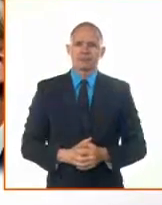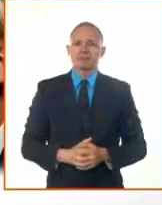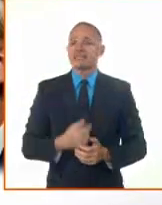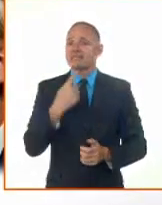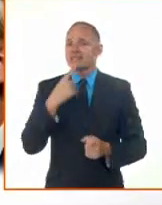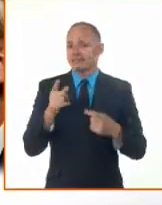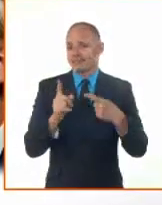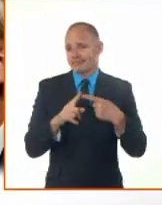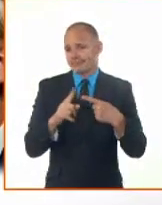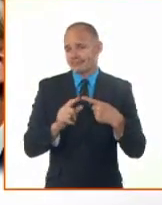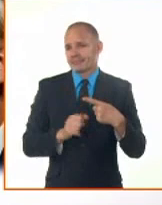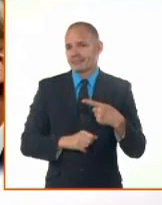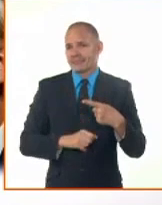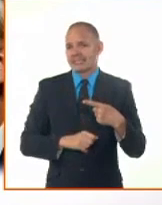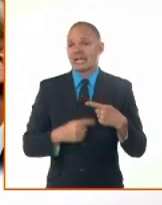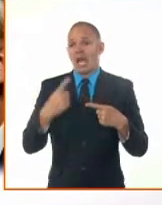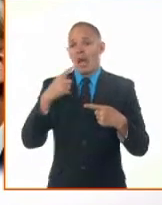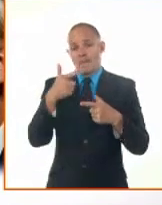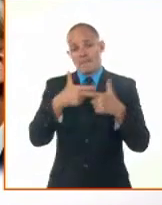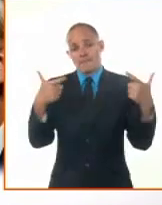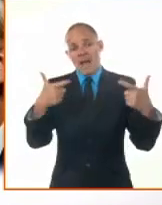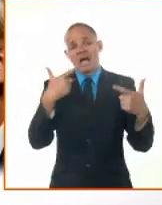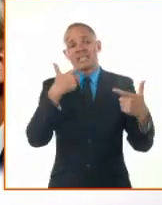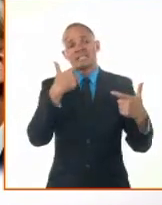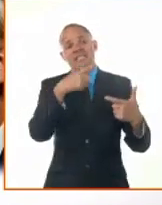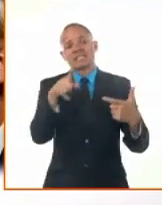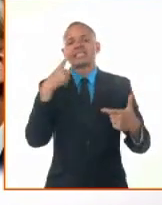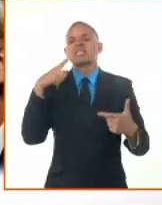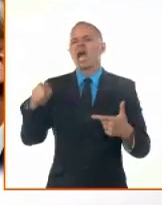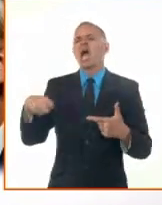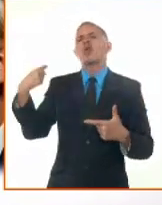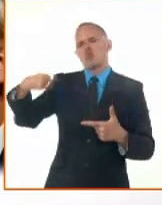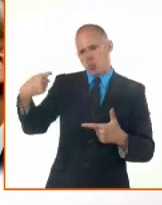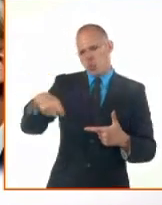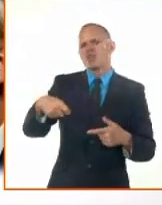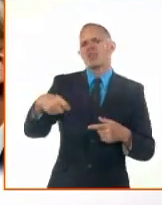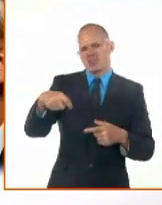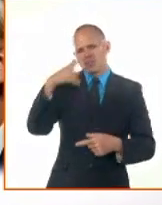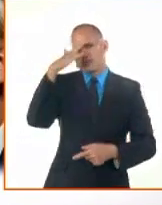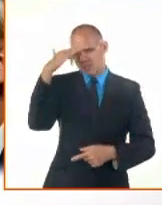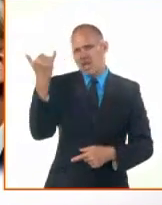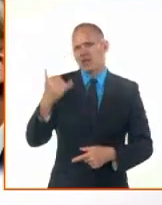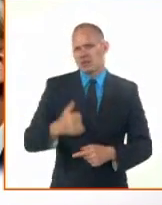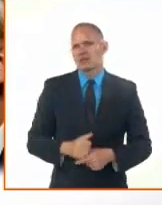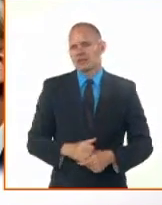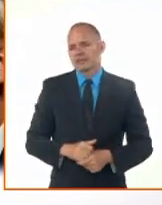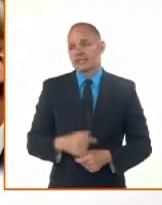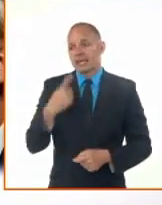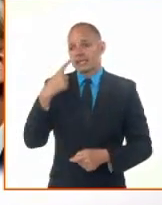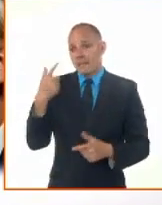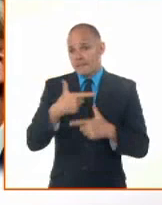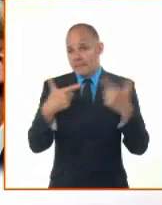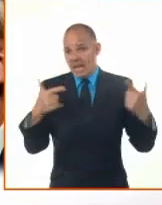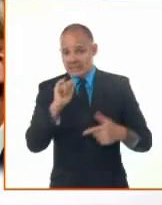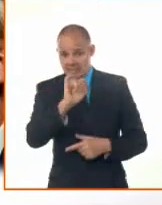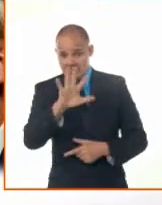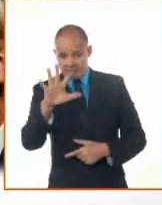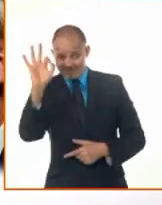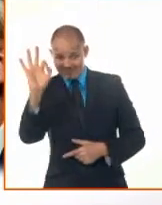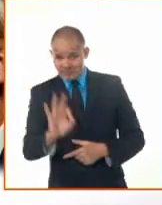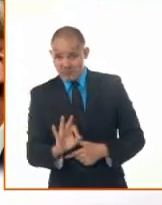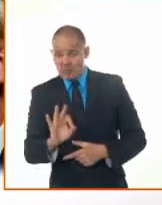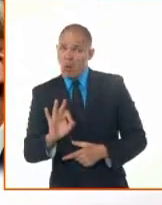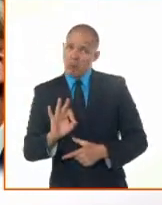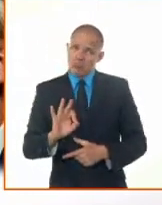tron debe ser juzgado como cualquier ciudadano esto en las encuestas da siempre por encima el sesenta y pico alrededor del